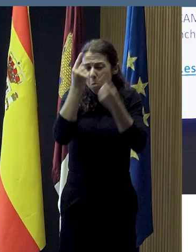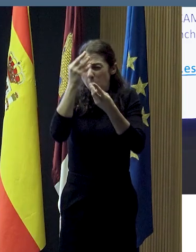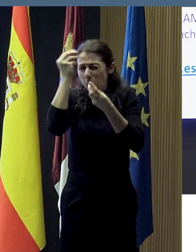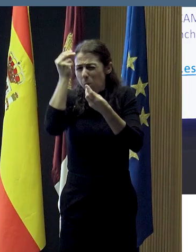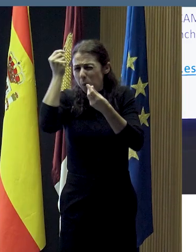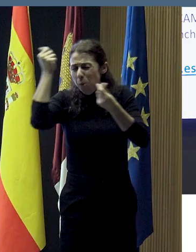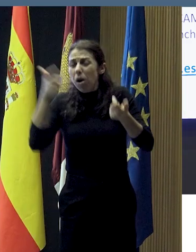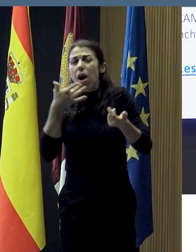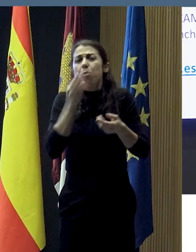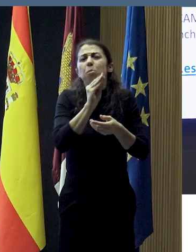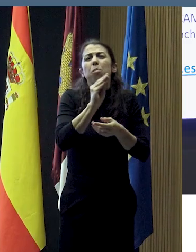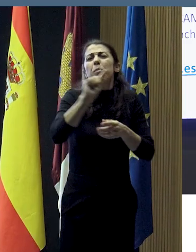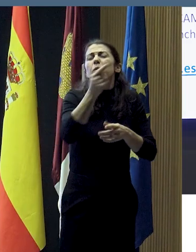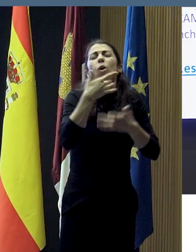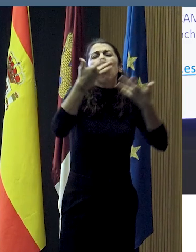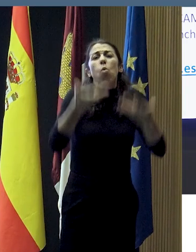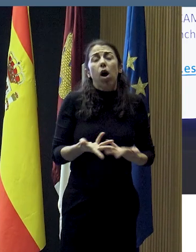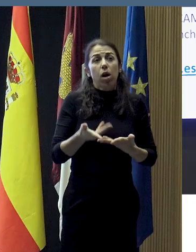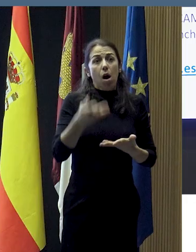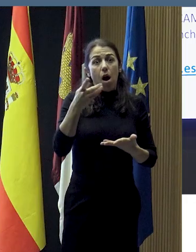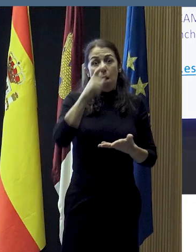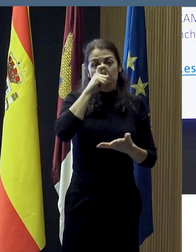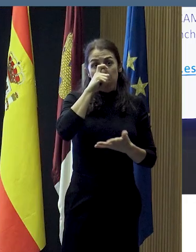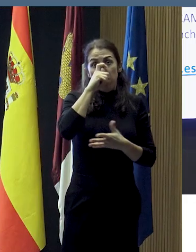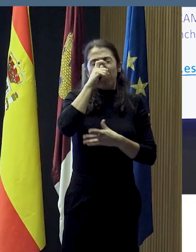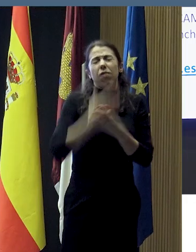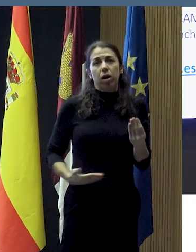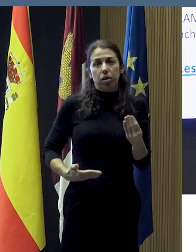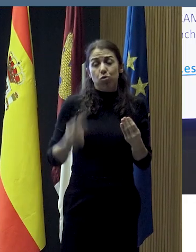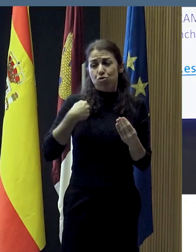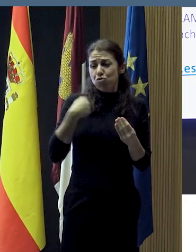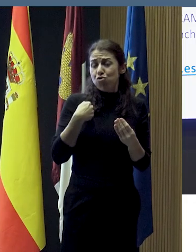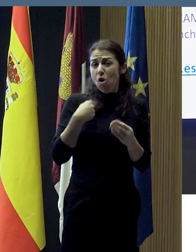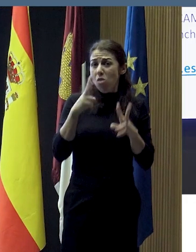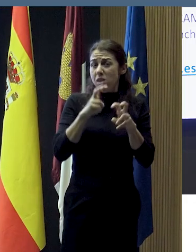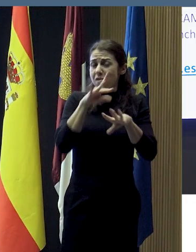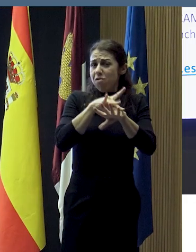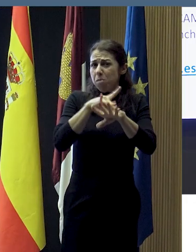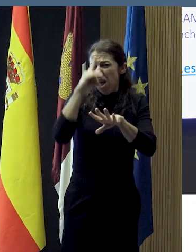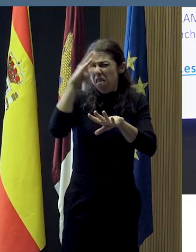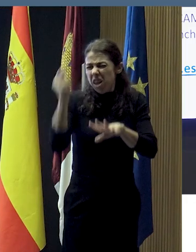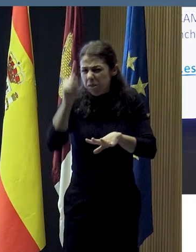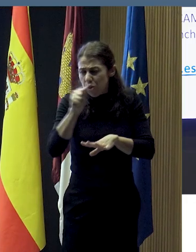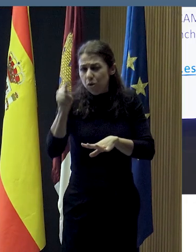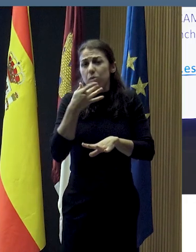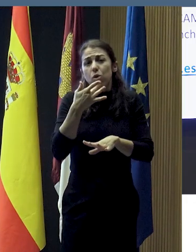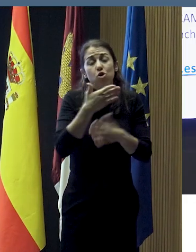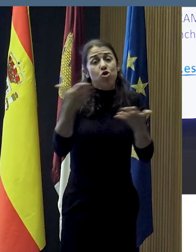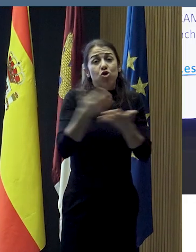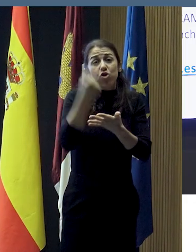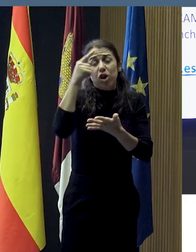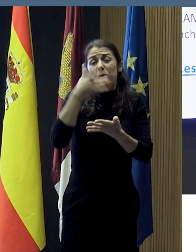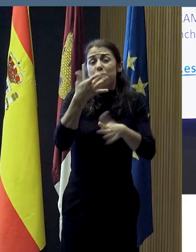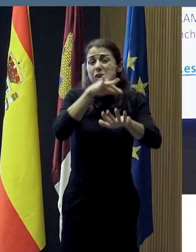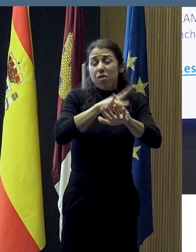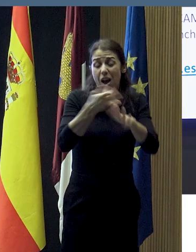pregunta que uno se hace es: madre mía, la memoria me está fallando, ¿tendré ya la enfermedad de Alzheimer? Todos sabemos que es una enfermedad